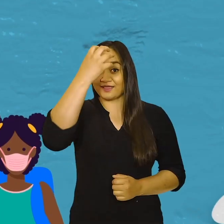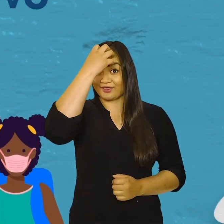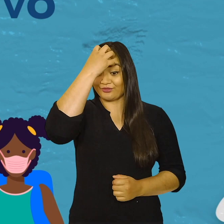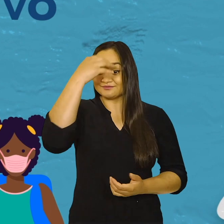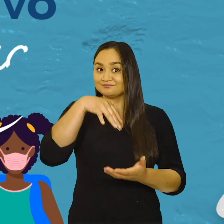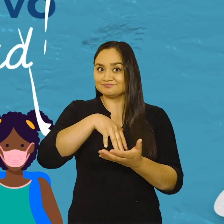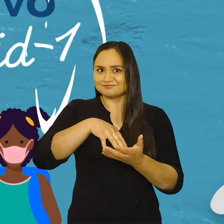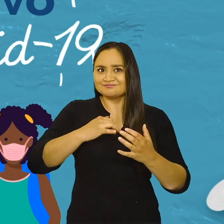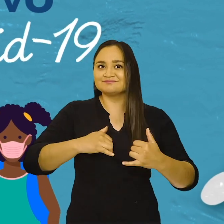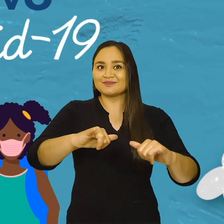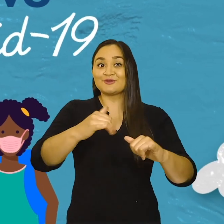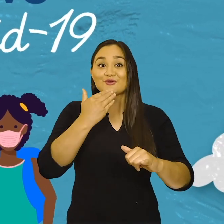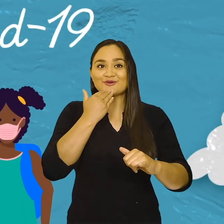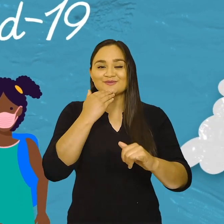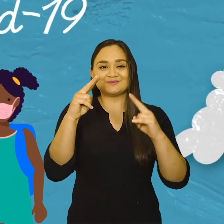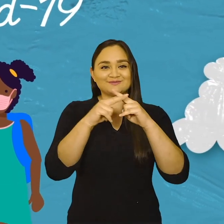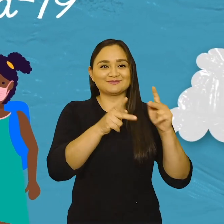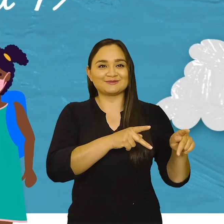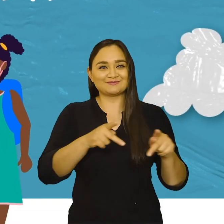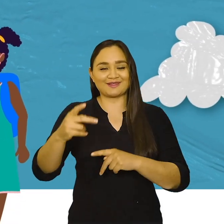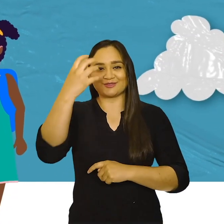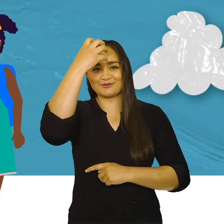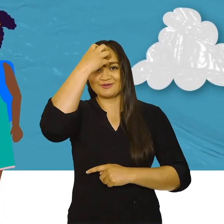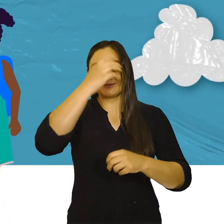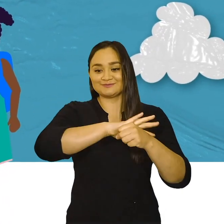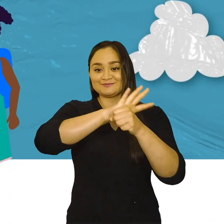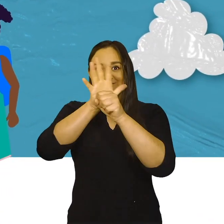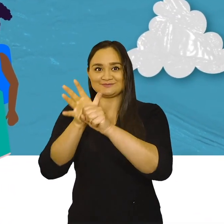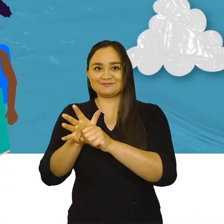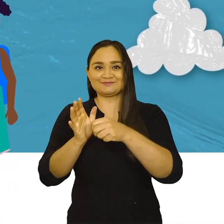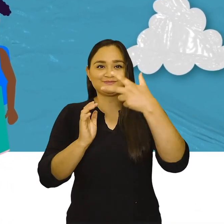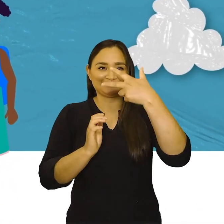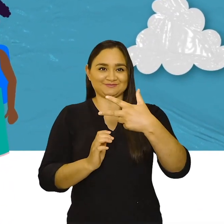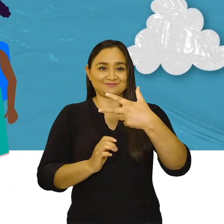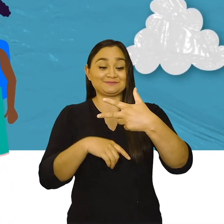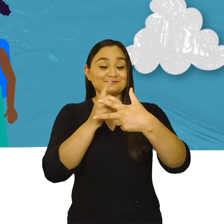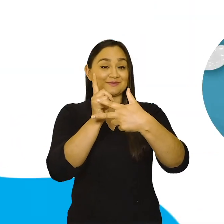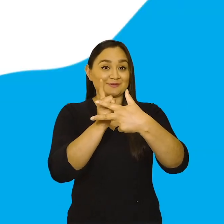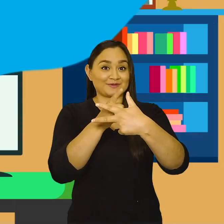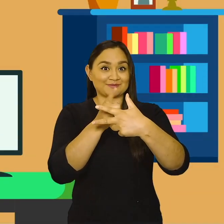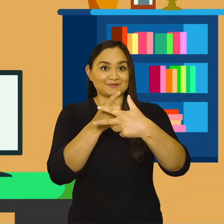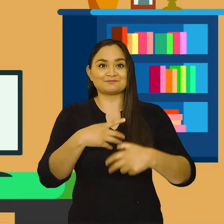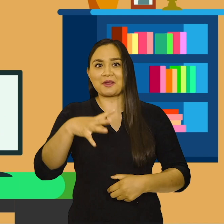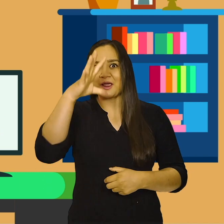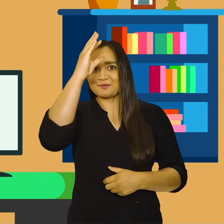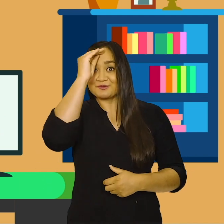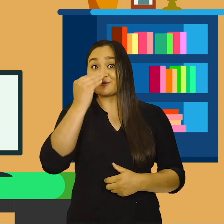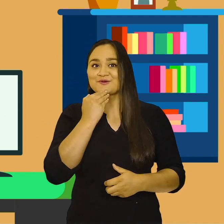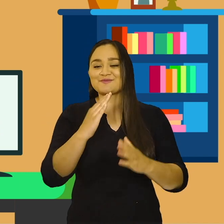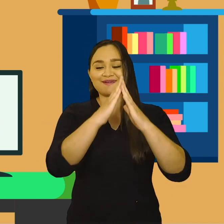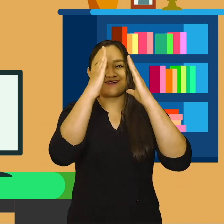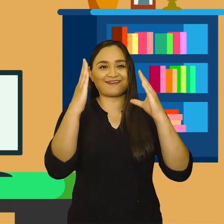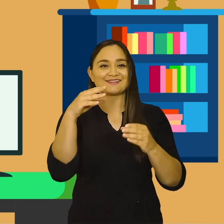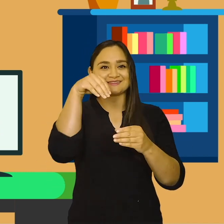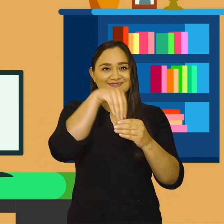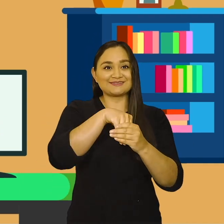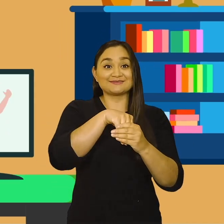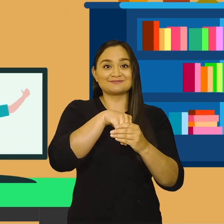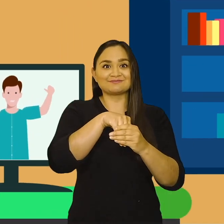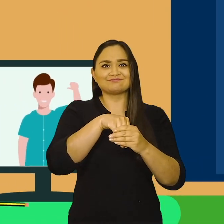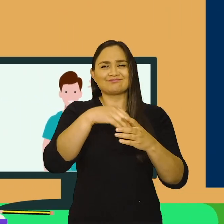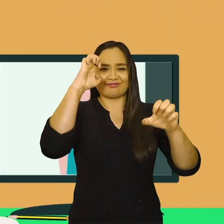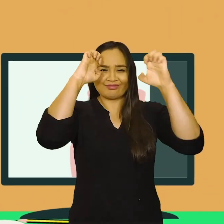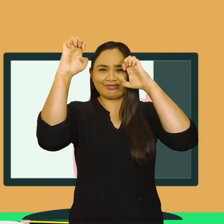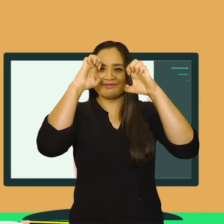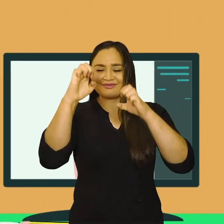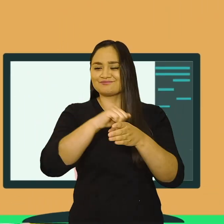Para que la educación no se detenga, conoce el plan educativo COVID-19 y sus fases. Fase 1. Educación desde el